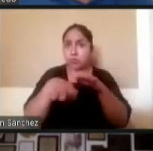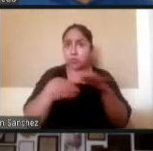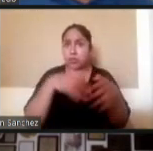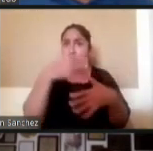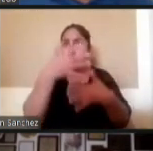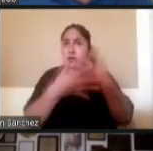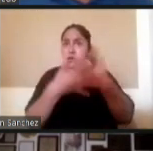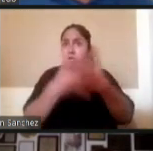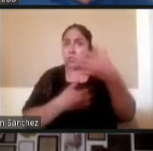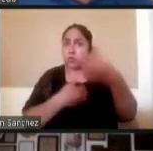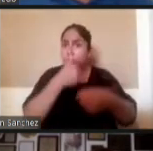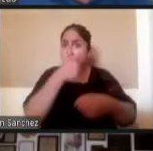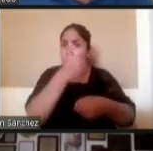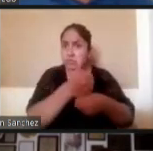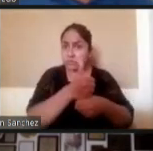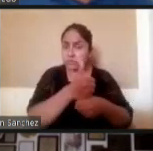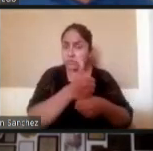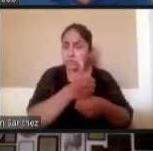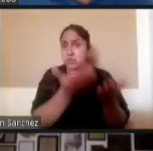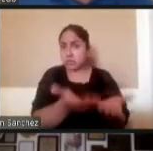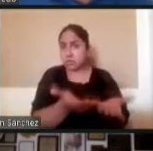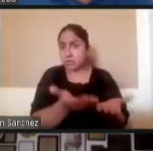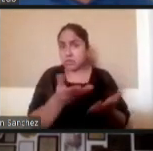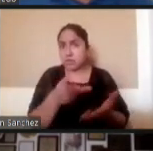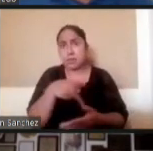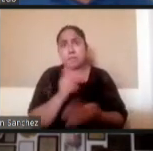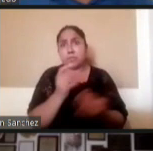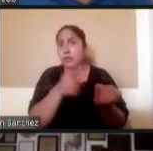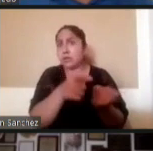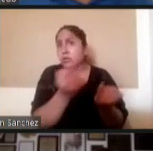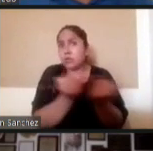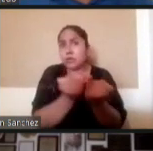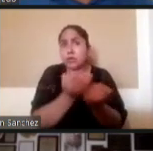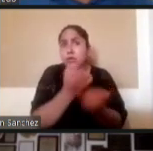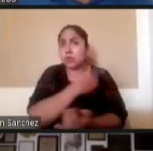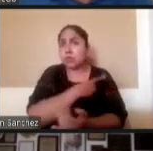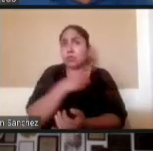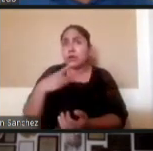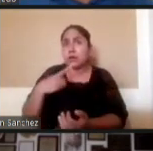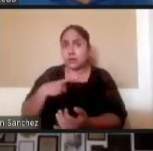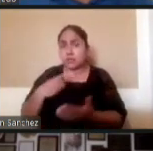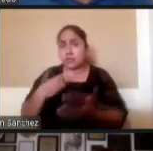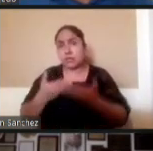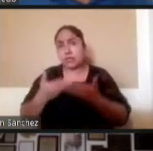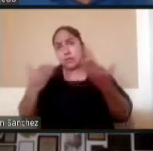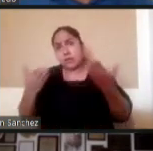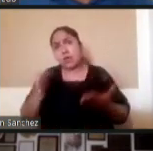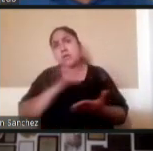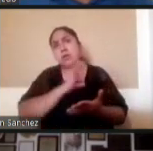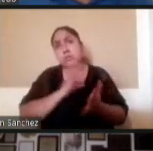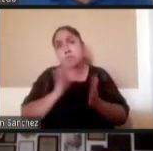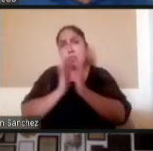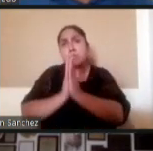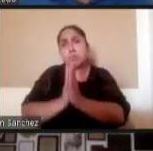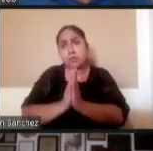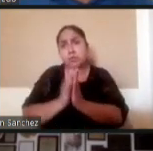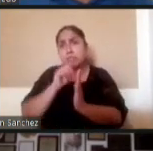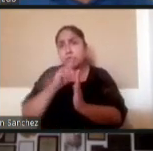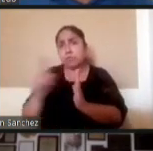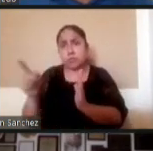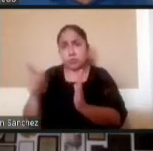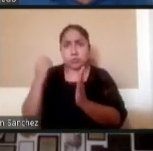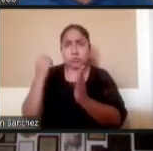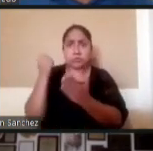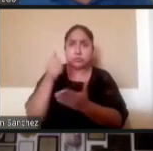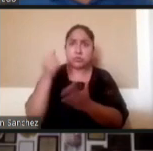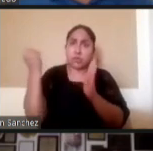15,979.41, en atención a la cual se pone a su consideración el presente asunto a fin de que sea autorizada la exención del pago de aportaciones al